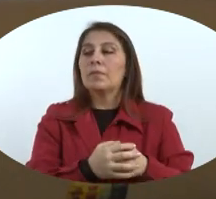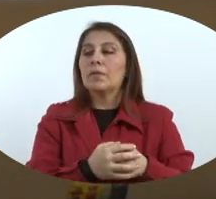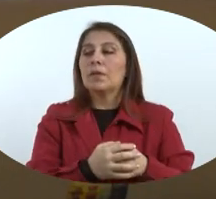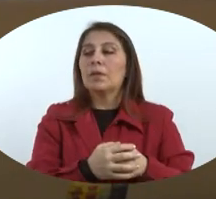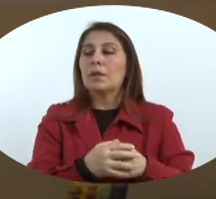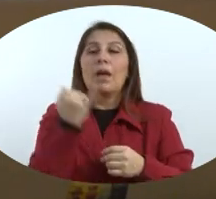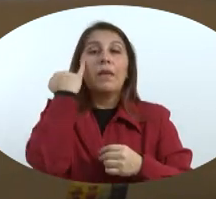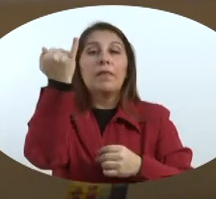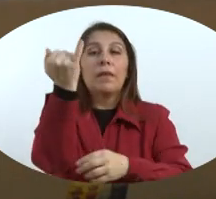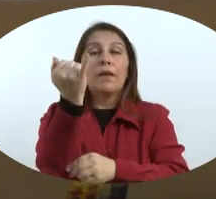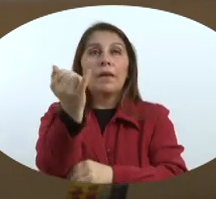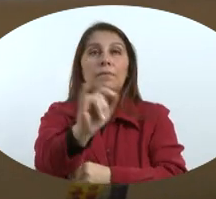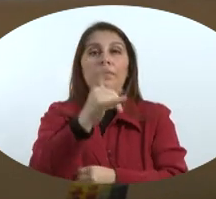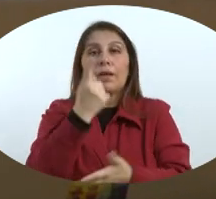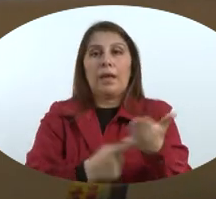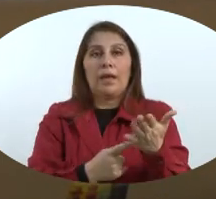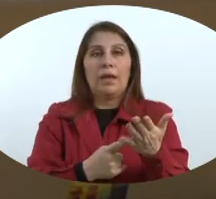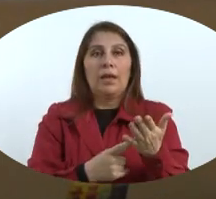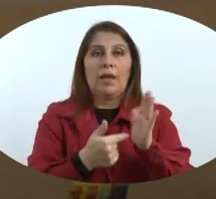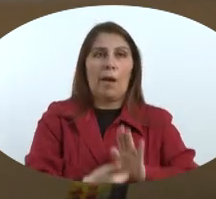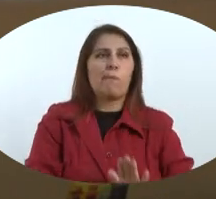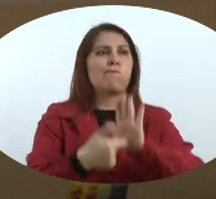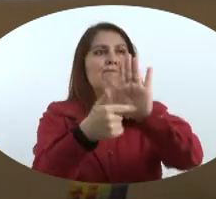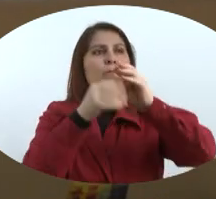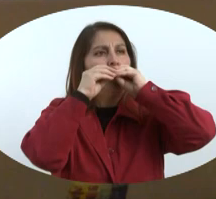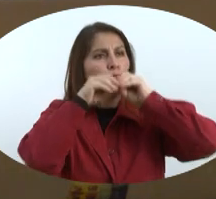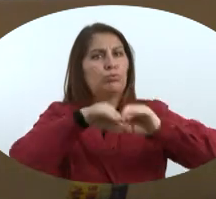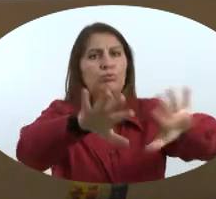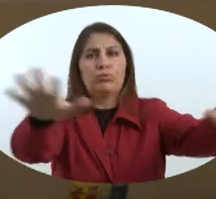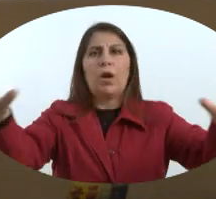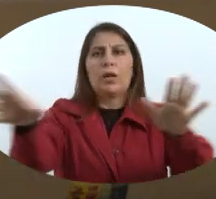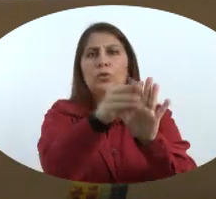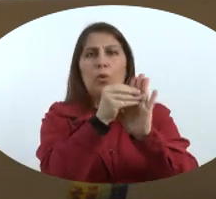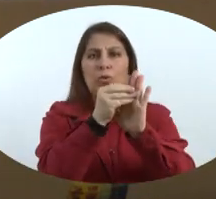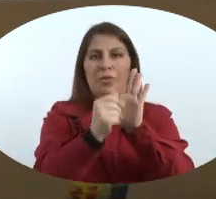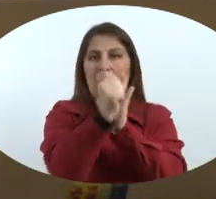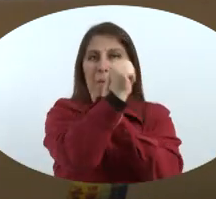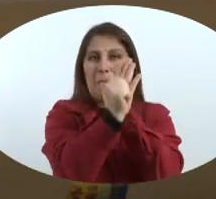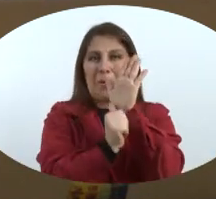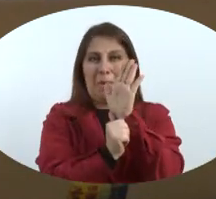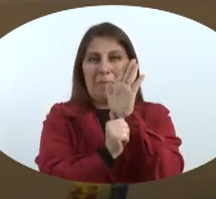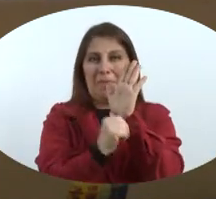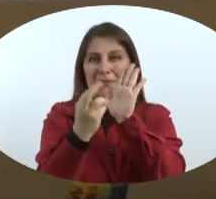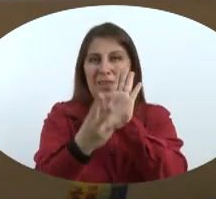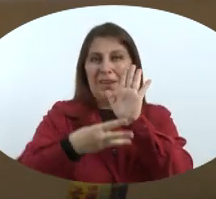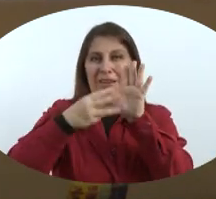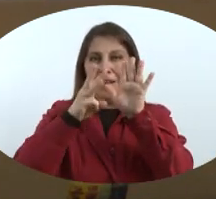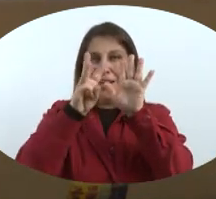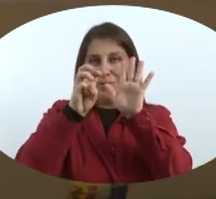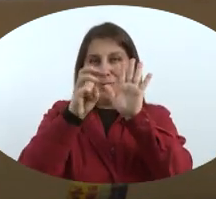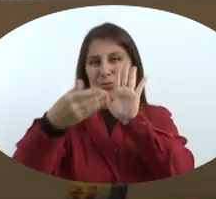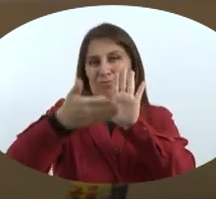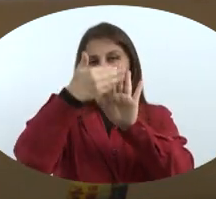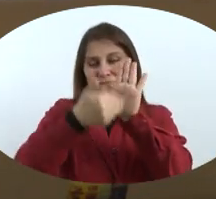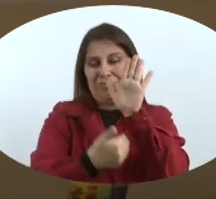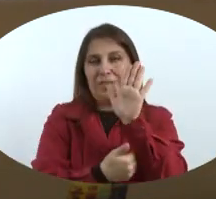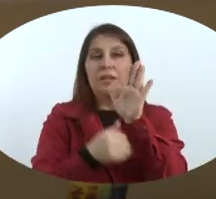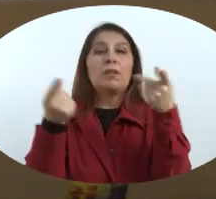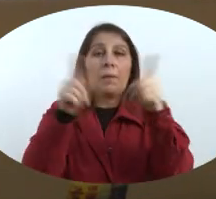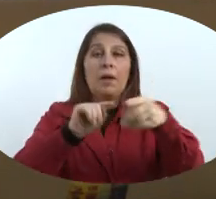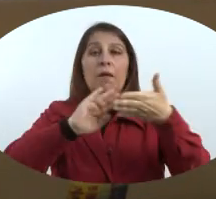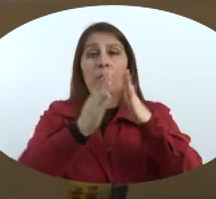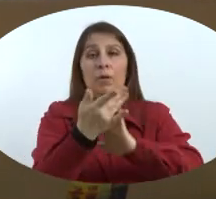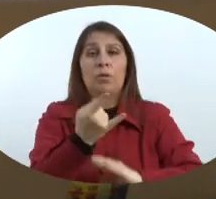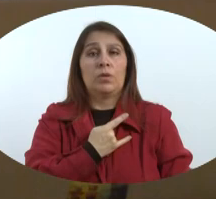la intención era poder acercar el programa a la comunidad estudiantil y pues en general a la comunidad universitaria de la